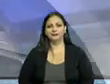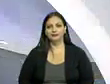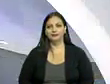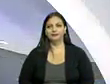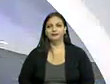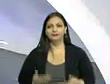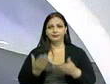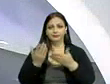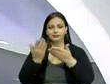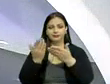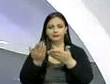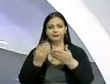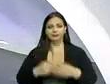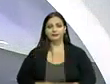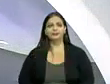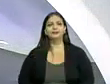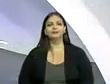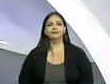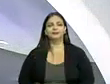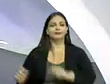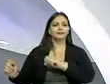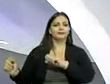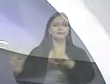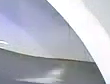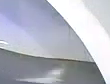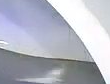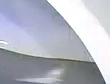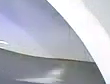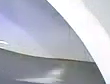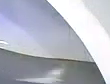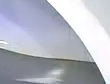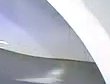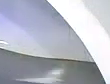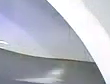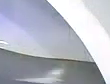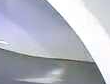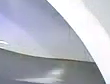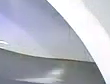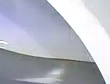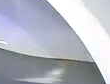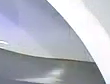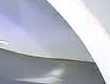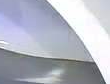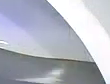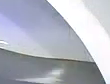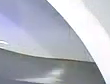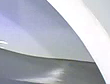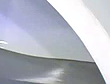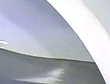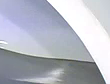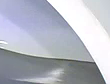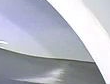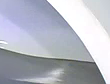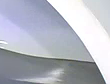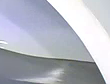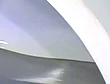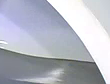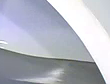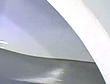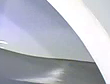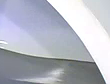de la mañana? El baile. Chicos, no, perdón. No, el baile no. Ay, el baile para después, José Luis. Ya, muy bien. Vienen los